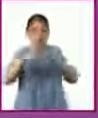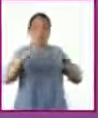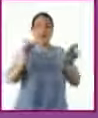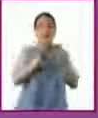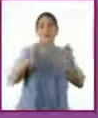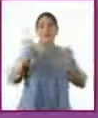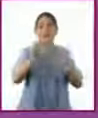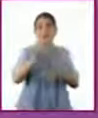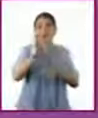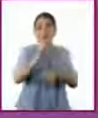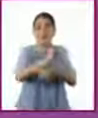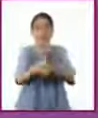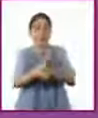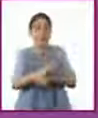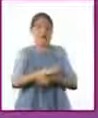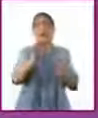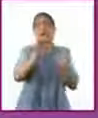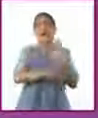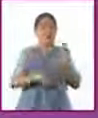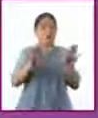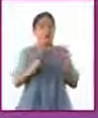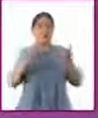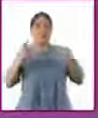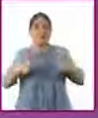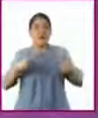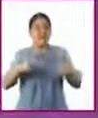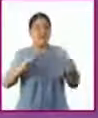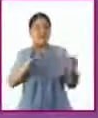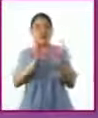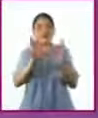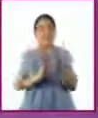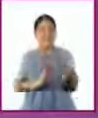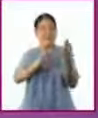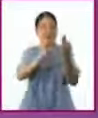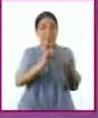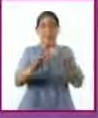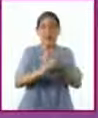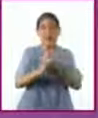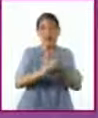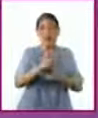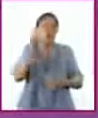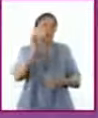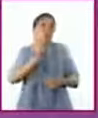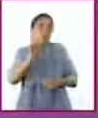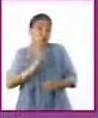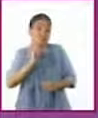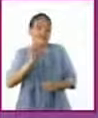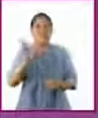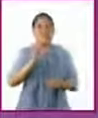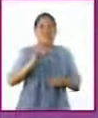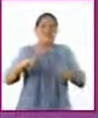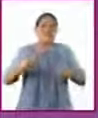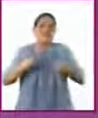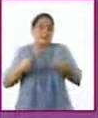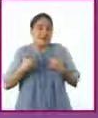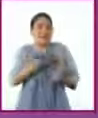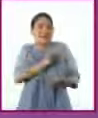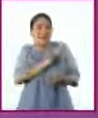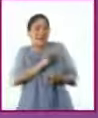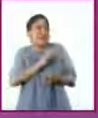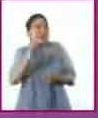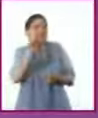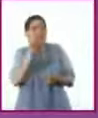importa si es un chico que se enfrenta a problemas, una chica que vence sus miedos, un adulto que logra